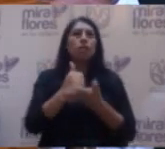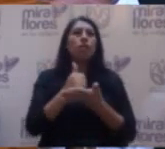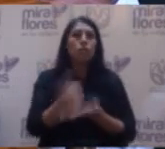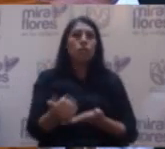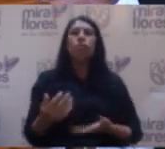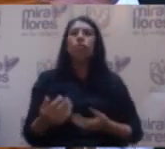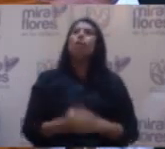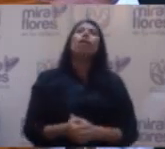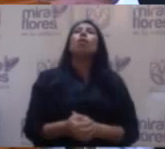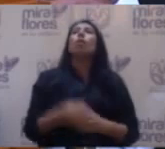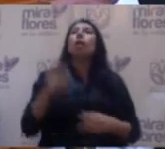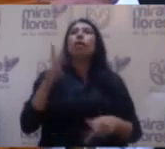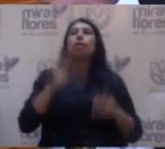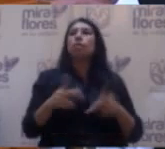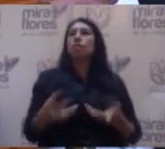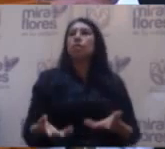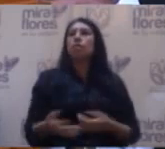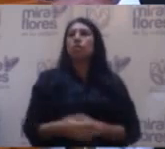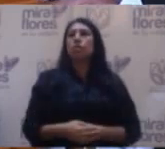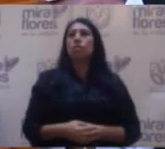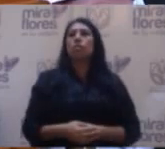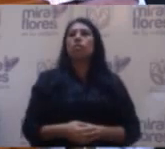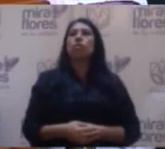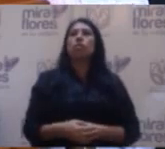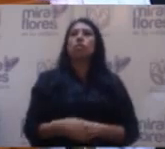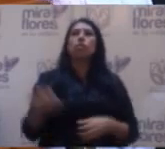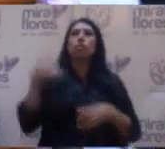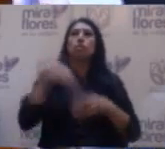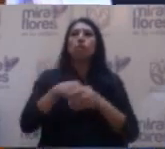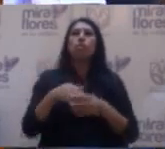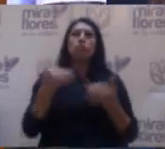ser coherente con mi voto anterior, voy a votar en contra, señor alcalde.